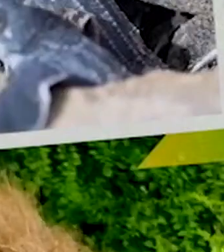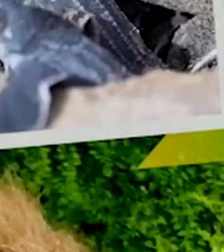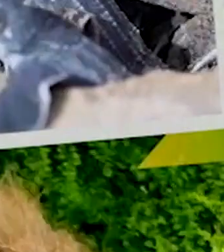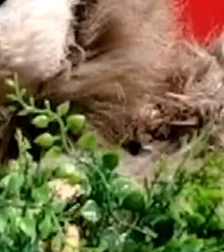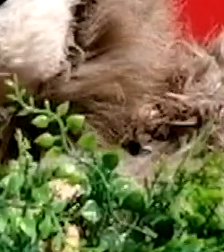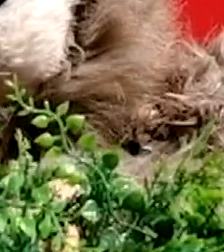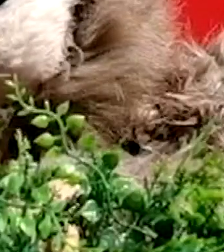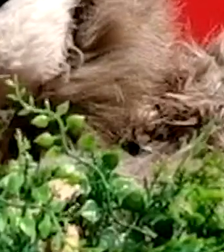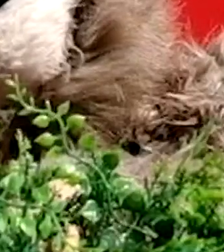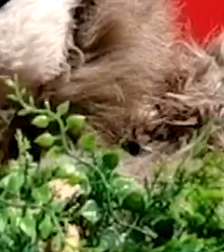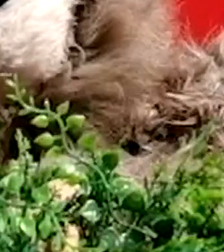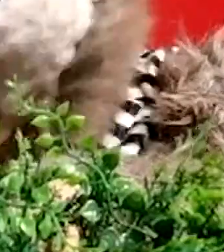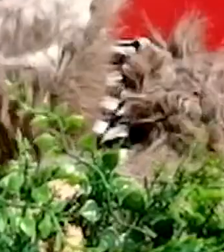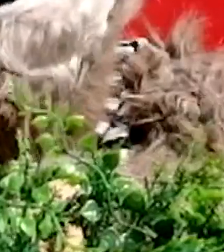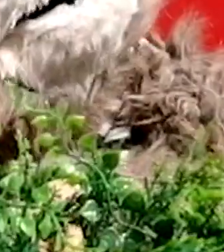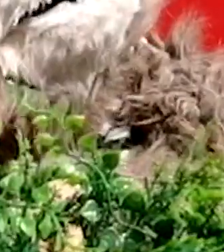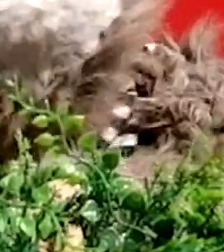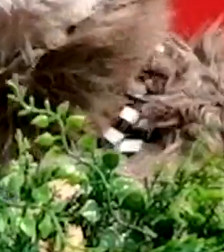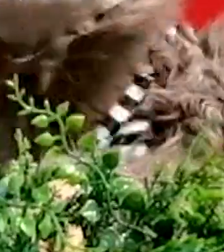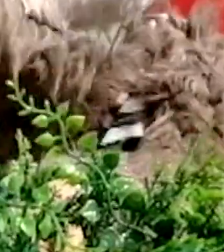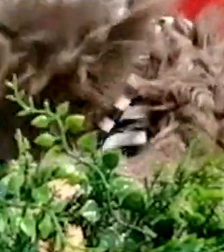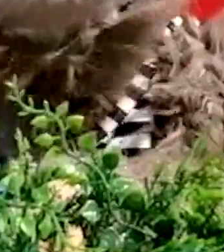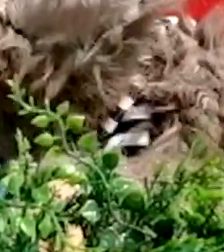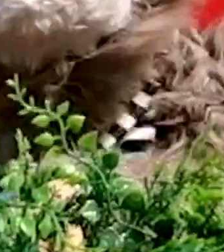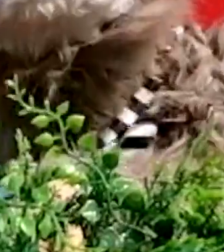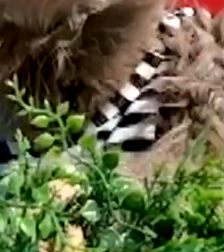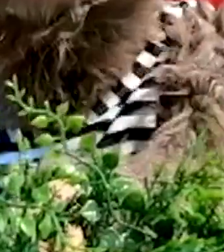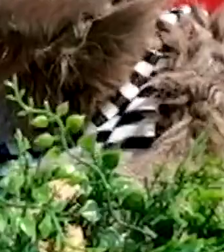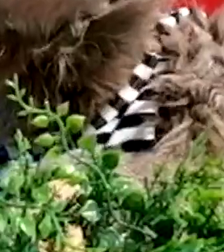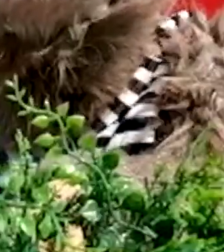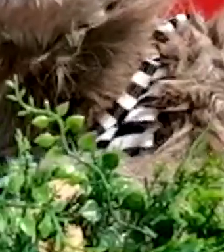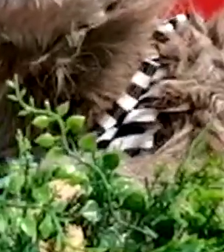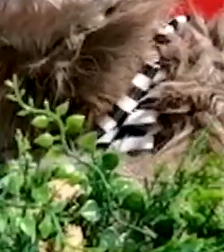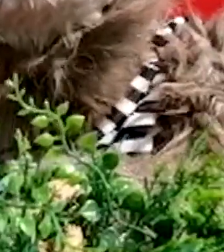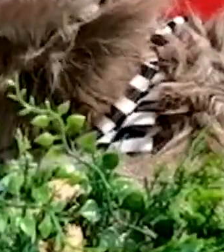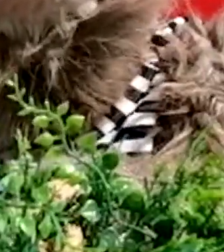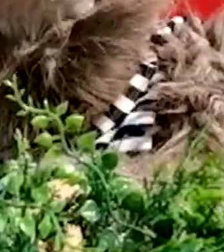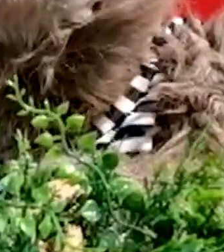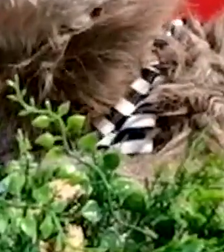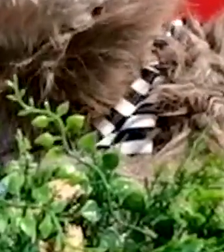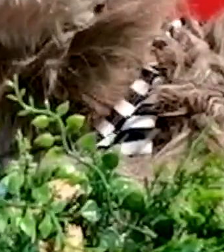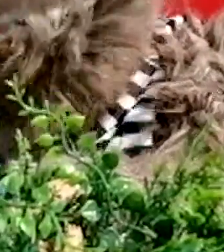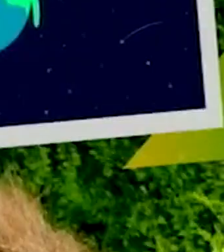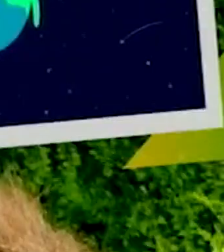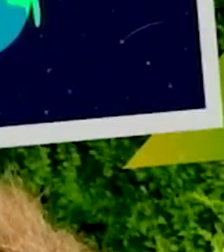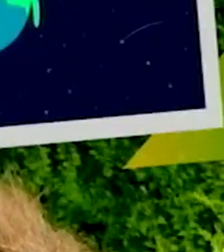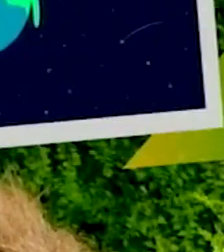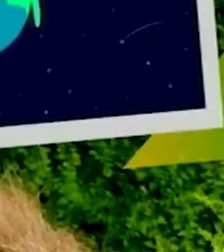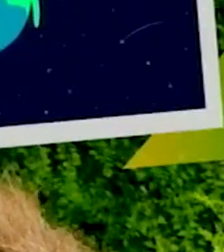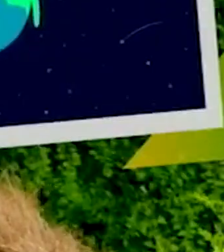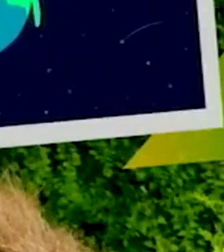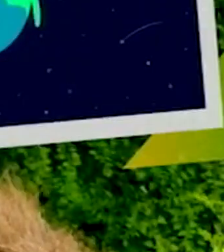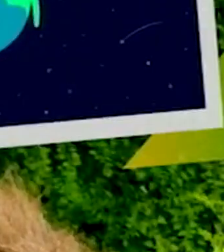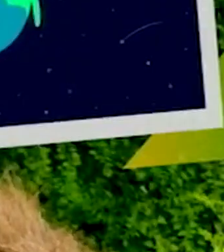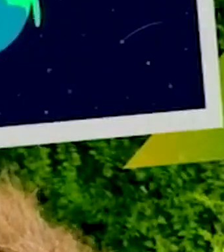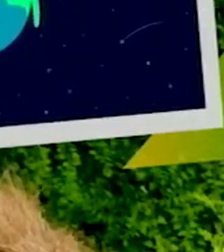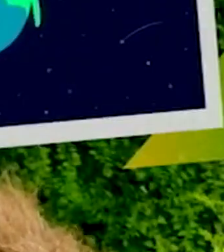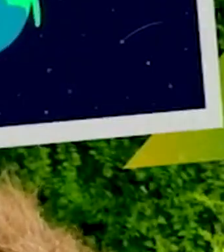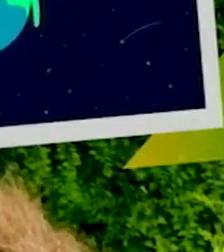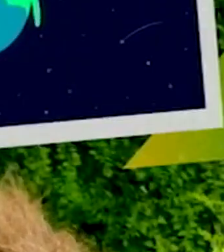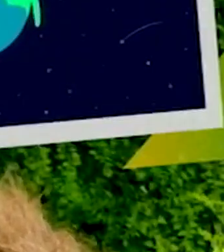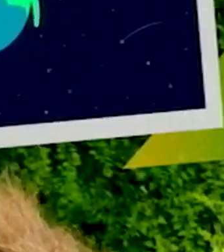de los humanos, que muchas veces no son conscientes del enorme desequilibrio que provocan a la naturaleza, y el